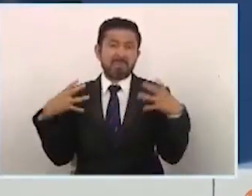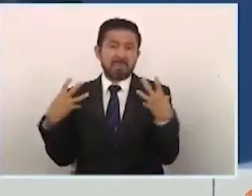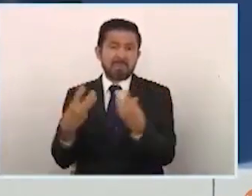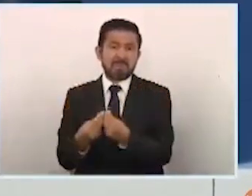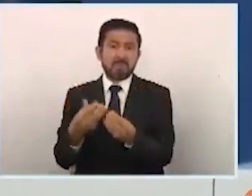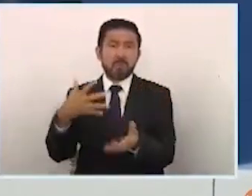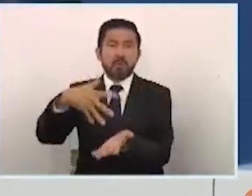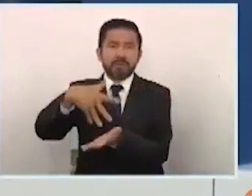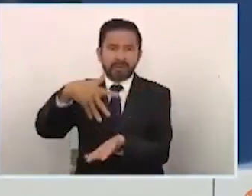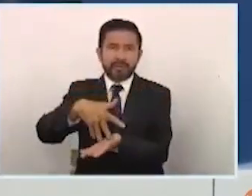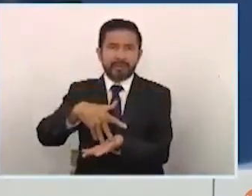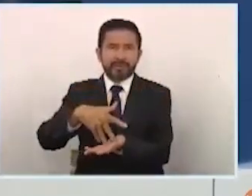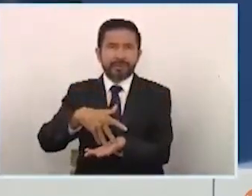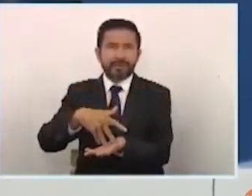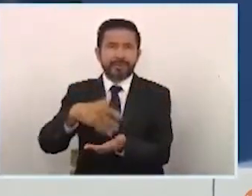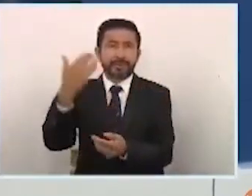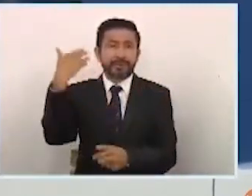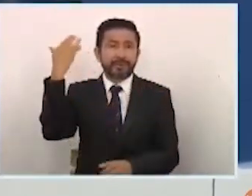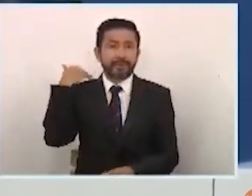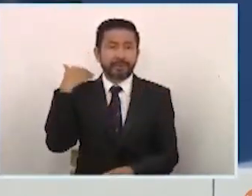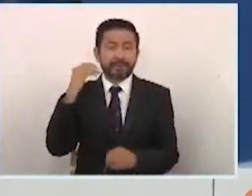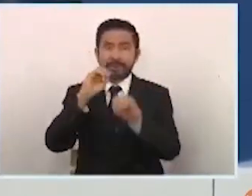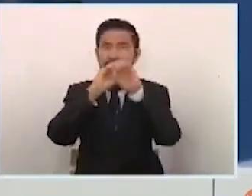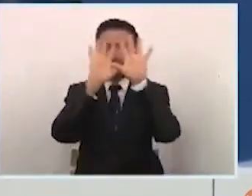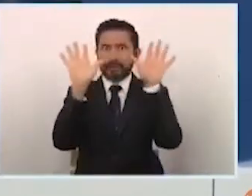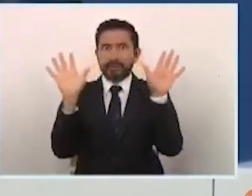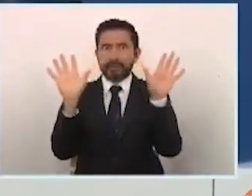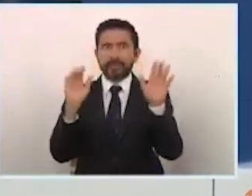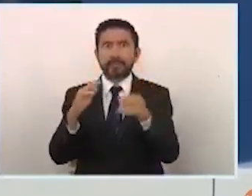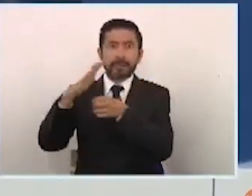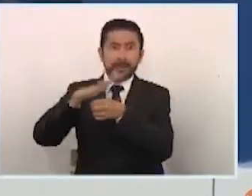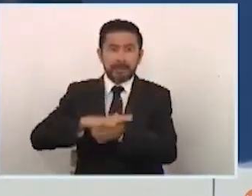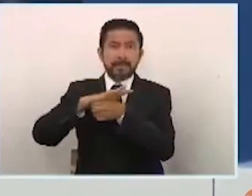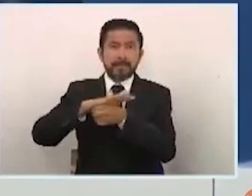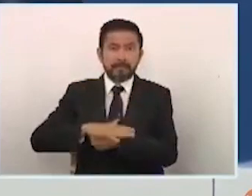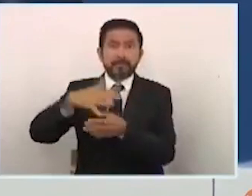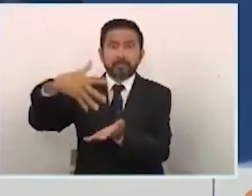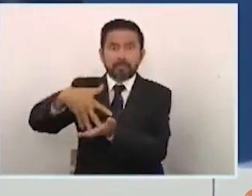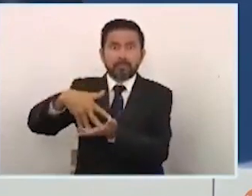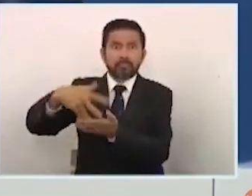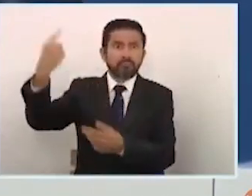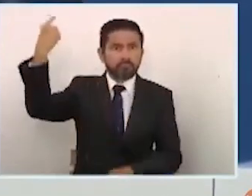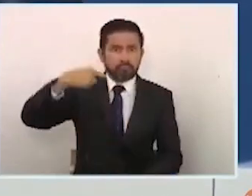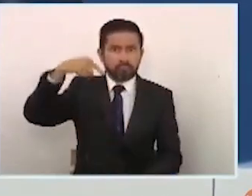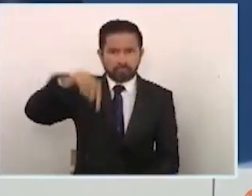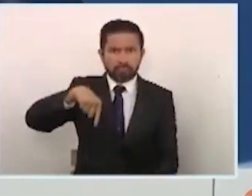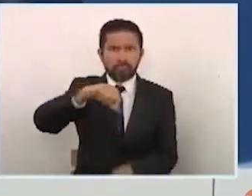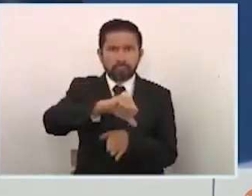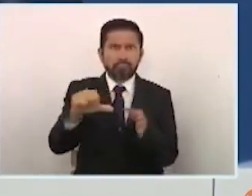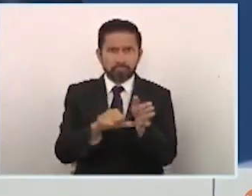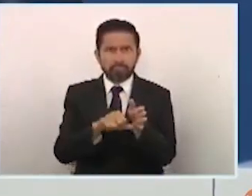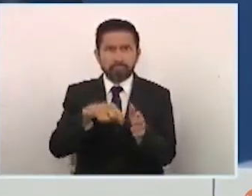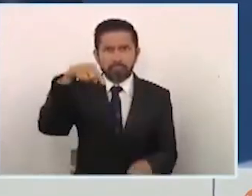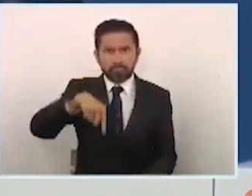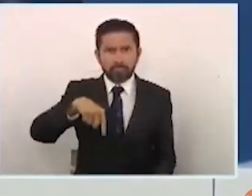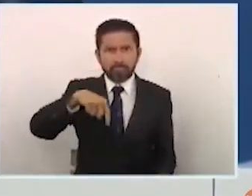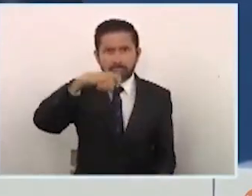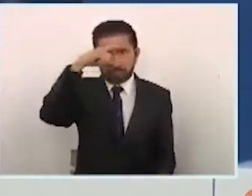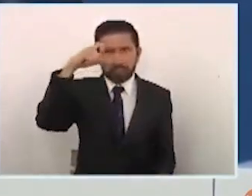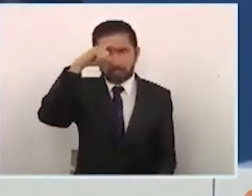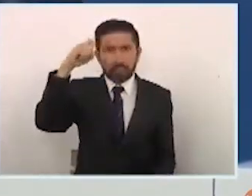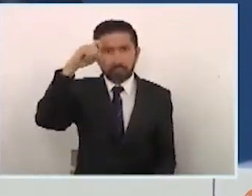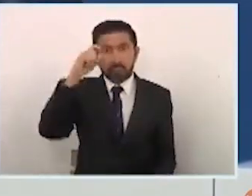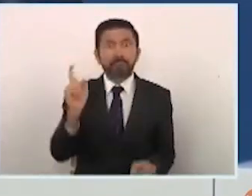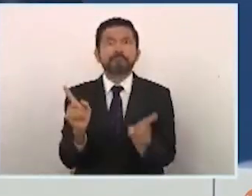con el pueblo, en donde ellos nos dejaron claros y nos exigían que nos mandaban acá a esta asamblea legislativa